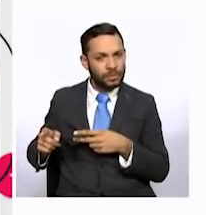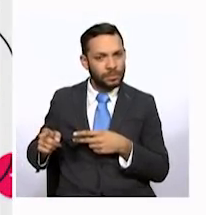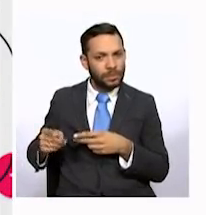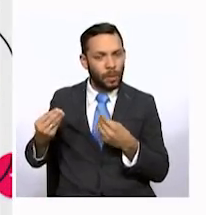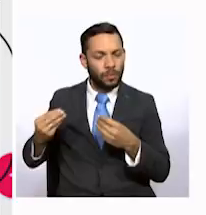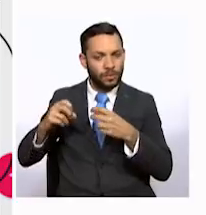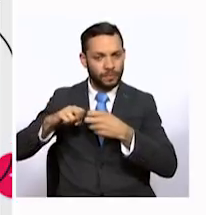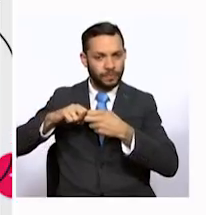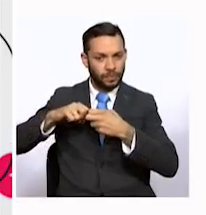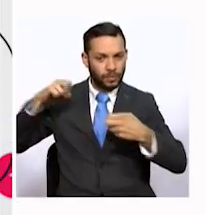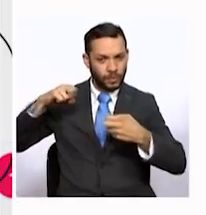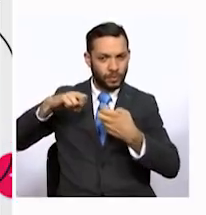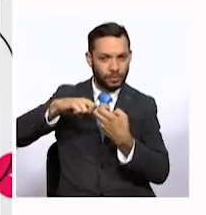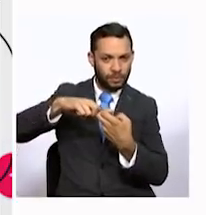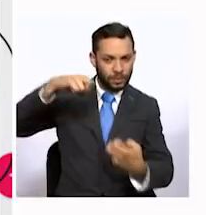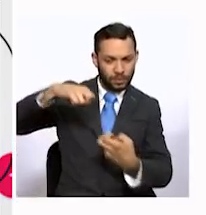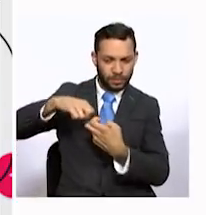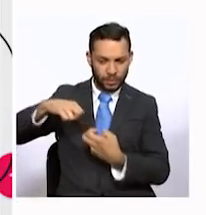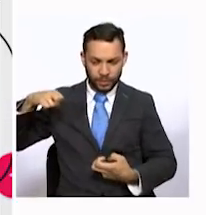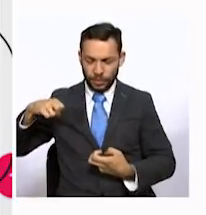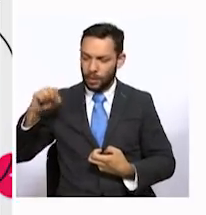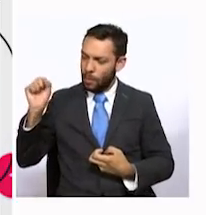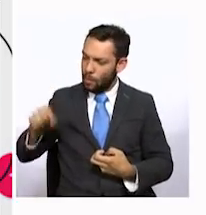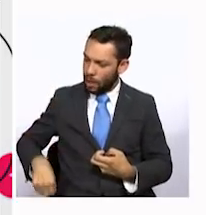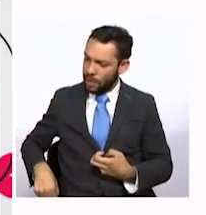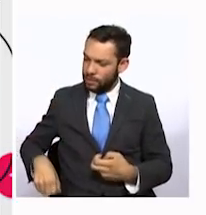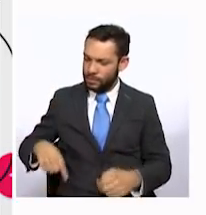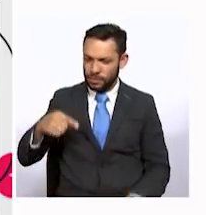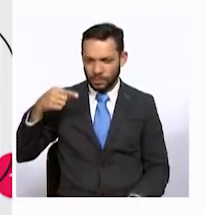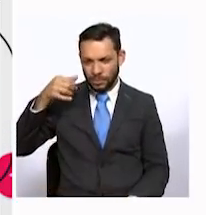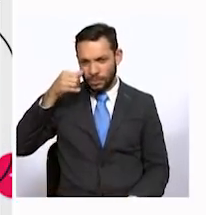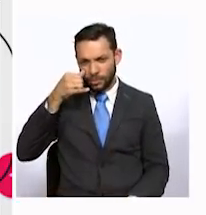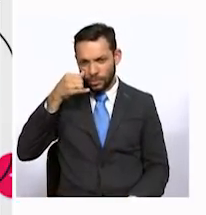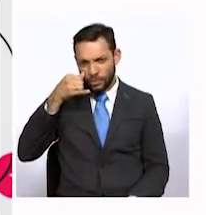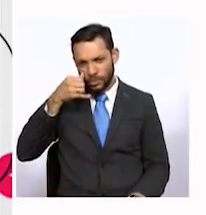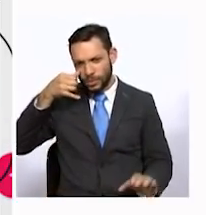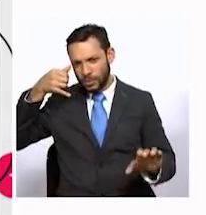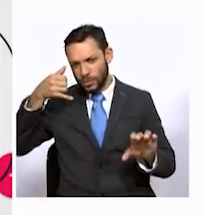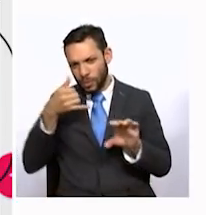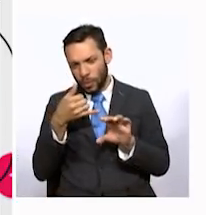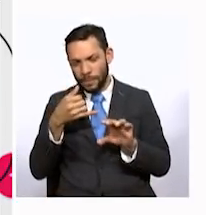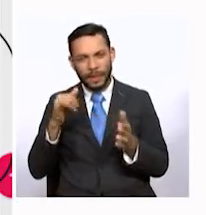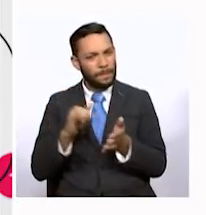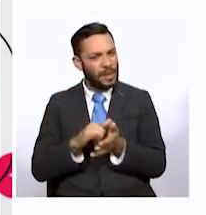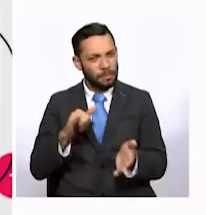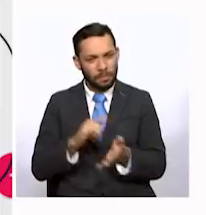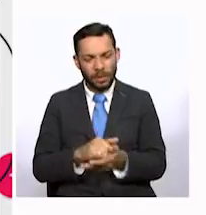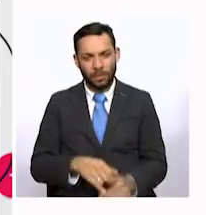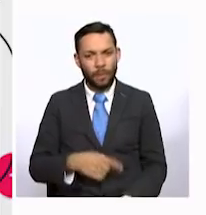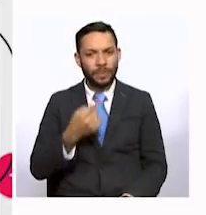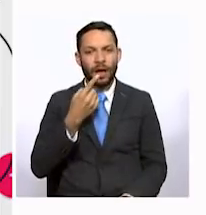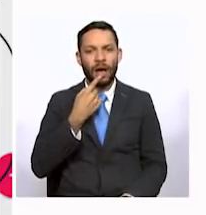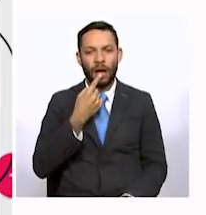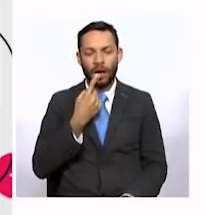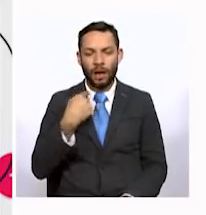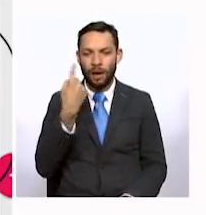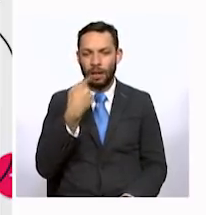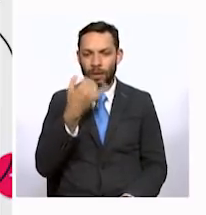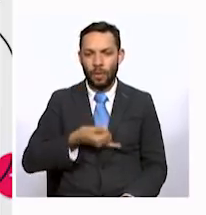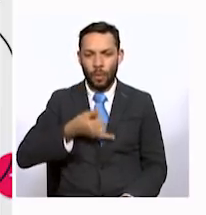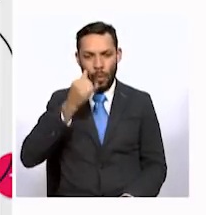tejidos que unen. Sí. Ustedes hacen una artroscopia, así como el gastroenterólogo hace la endoscopia y el urólogo hace la